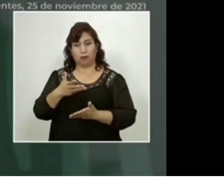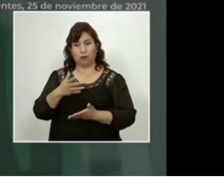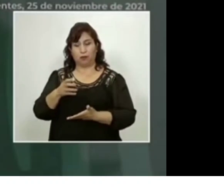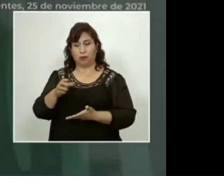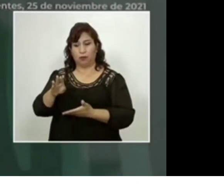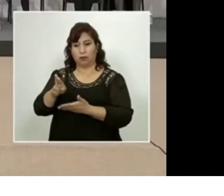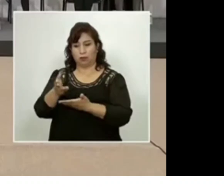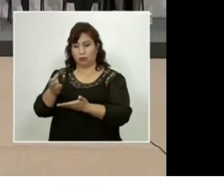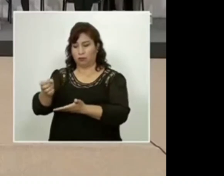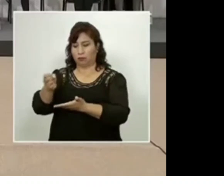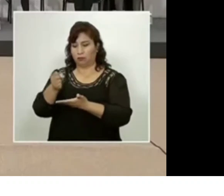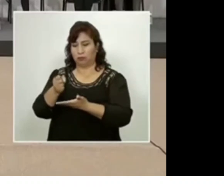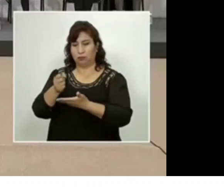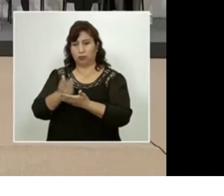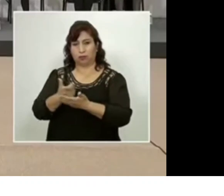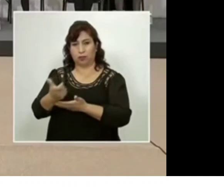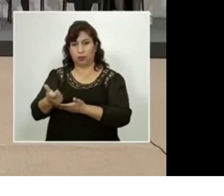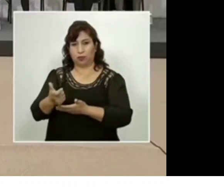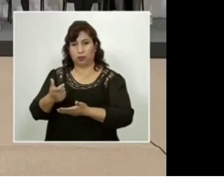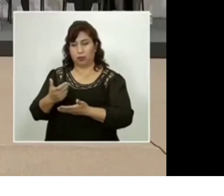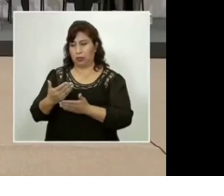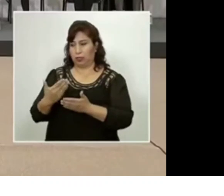ya recibió su pago